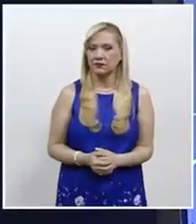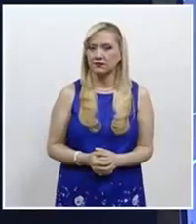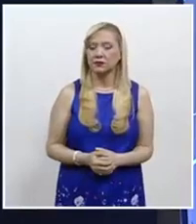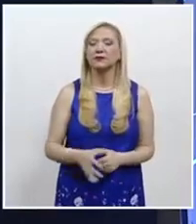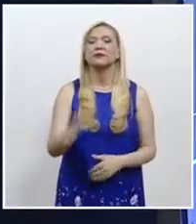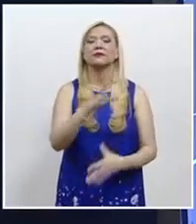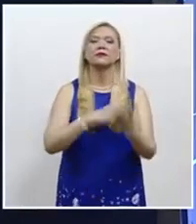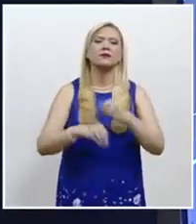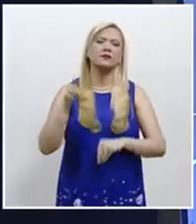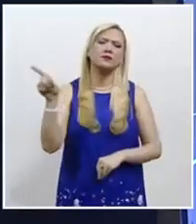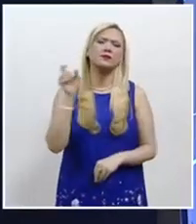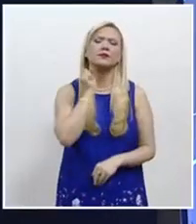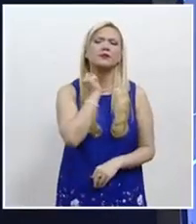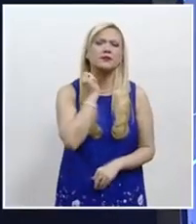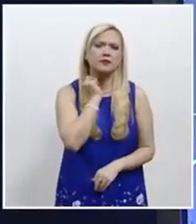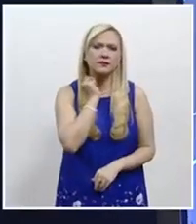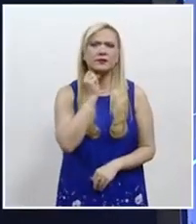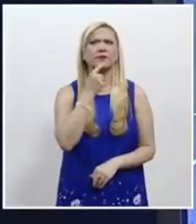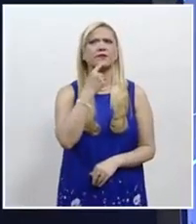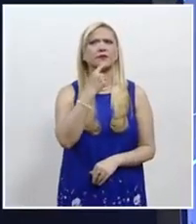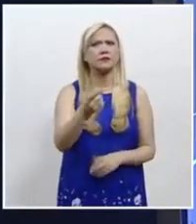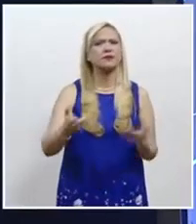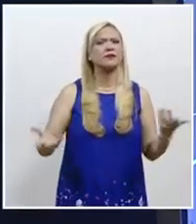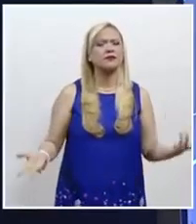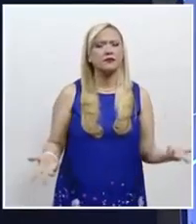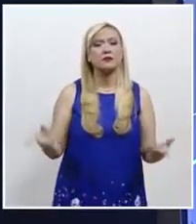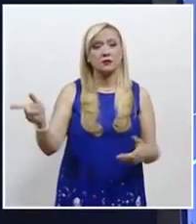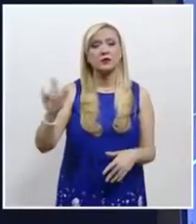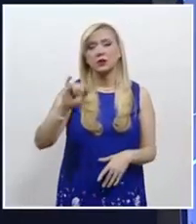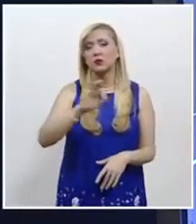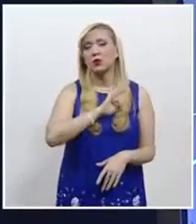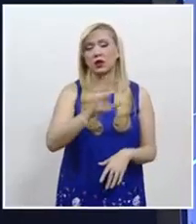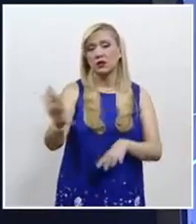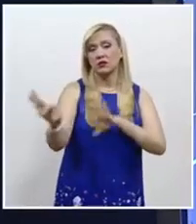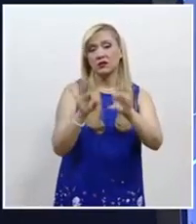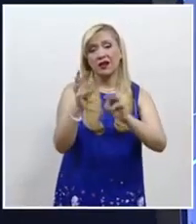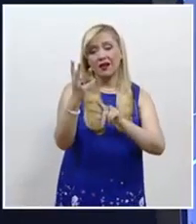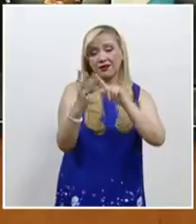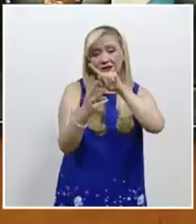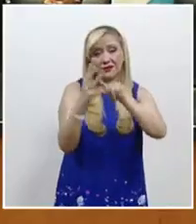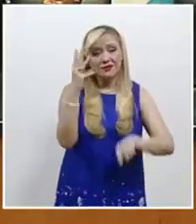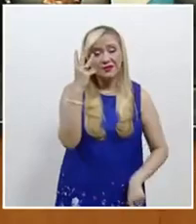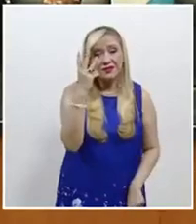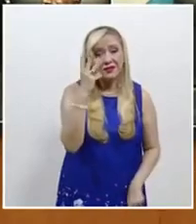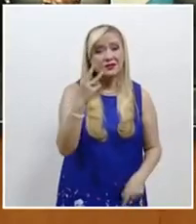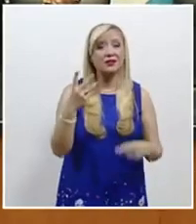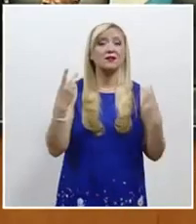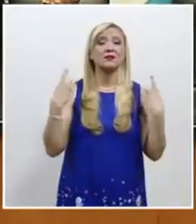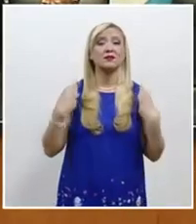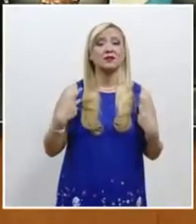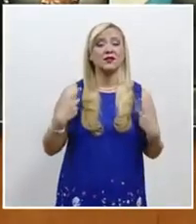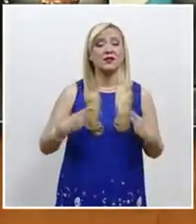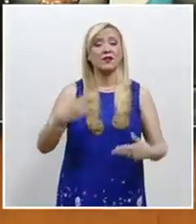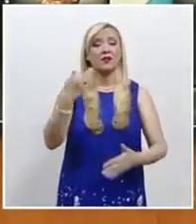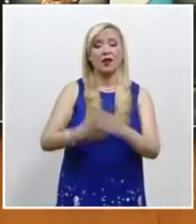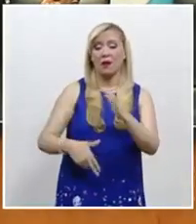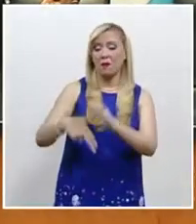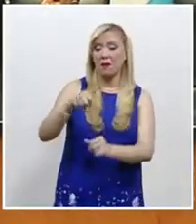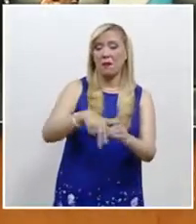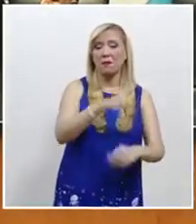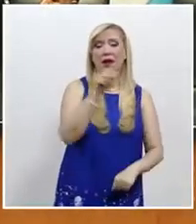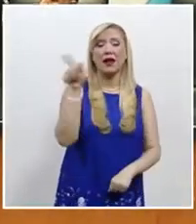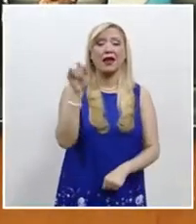el Pleno del Senado cuenta con facultades para designar a los 3 comisionados del INAI, incluso sin el dictamen